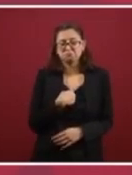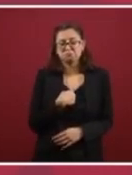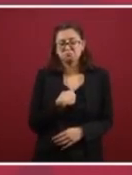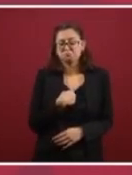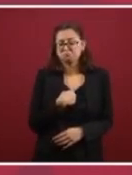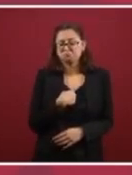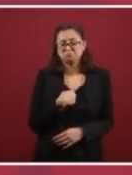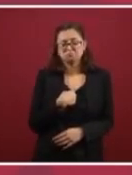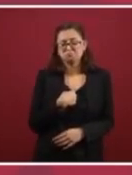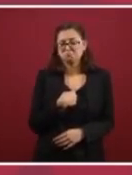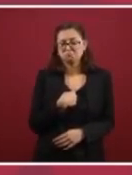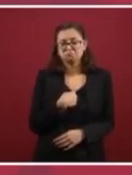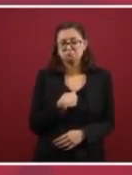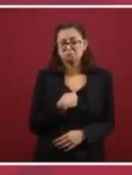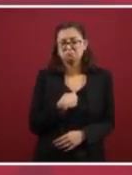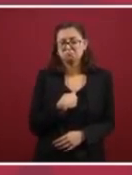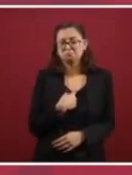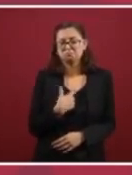no tengo